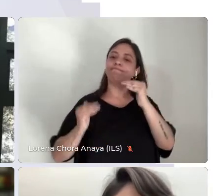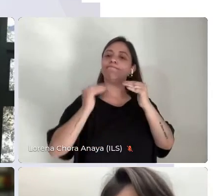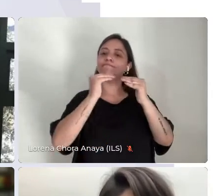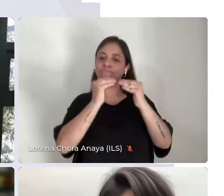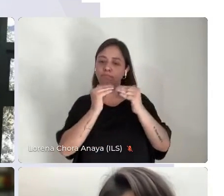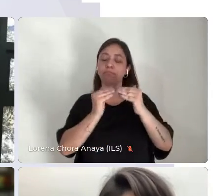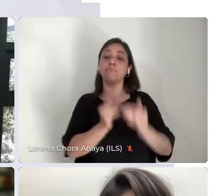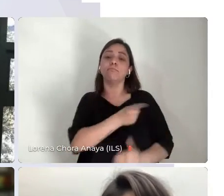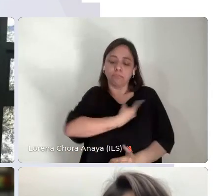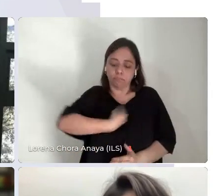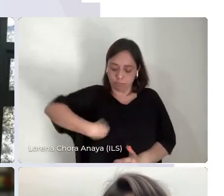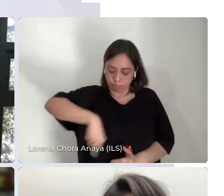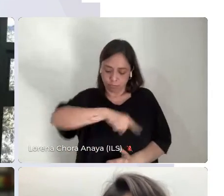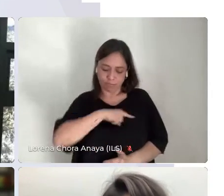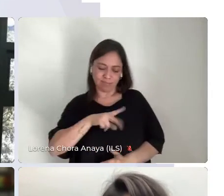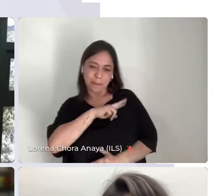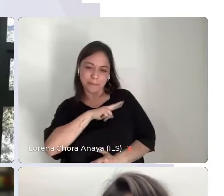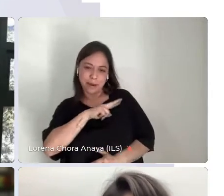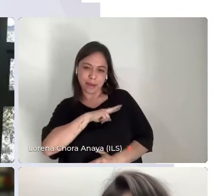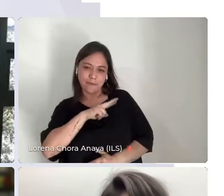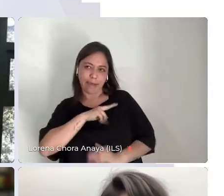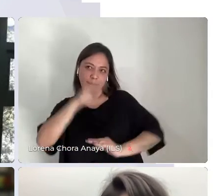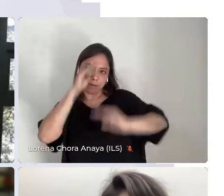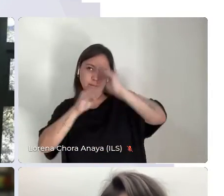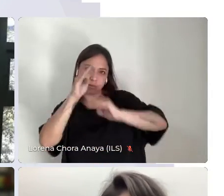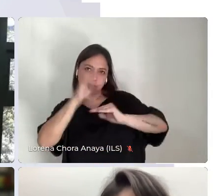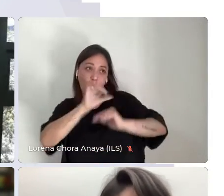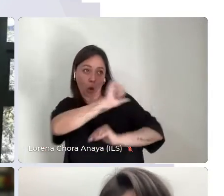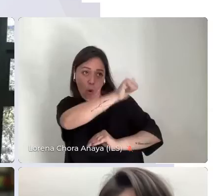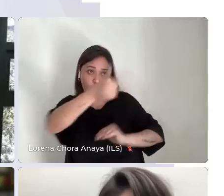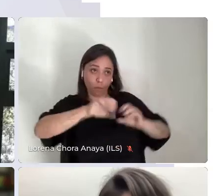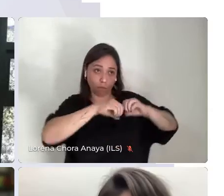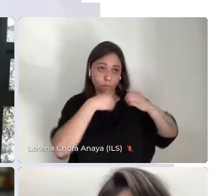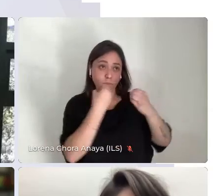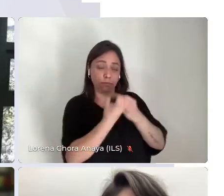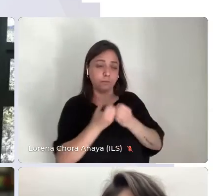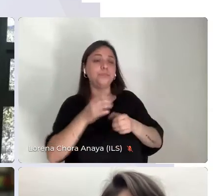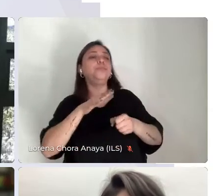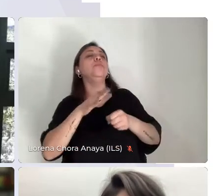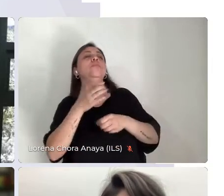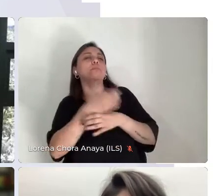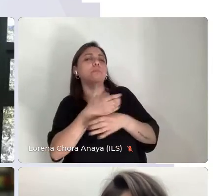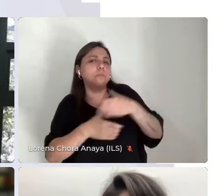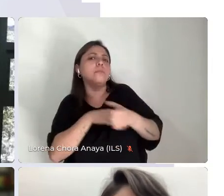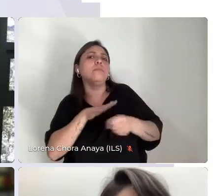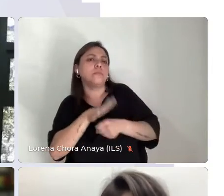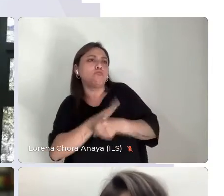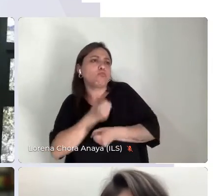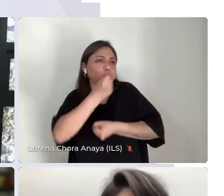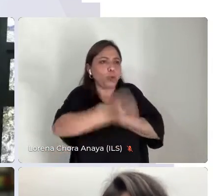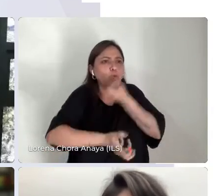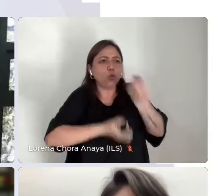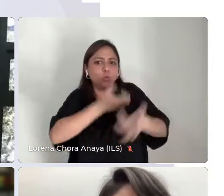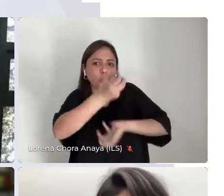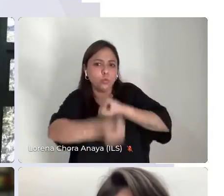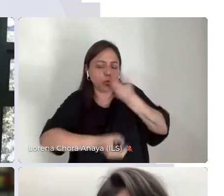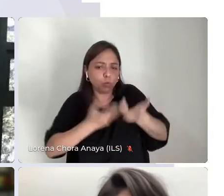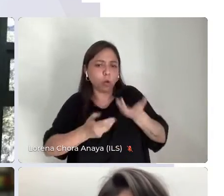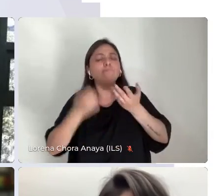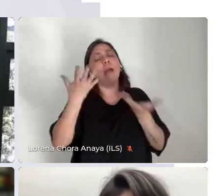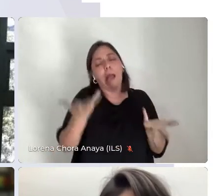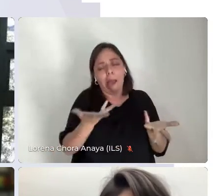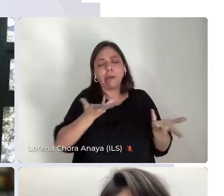podemos aportar a otras organizaciones para poder escalar en impacto. Entonces, hacemos análisis o acompañamos a